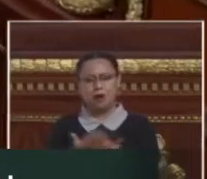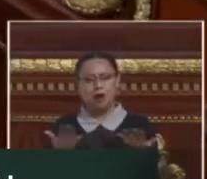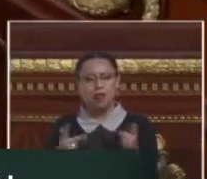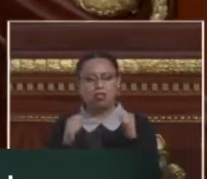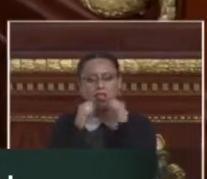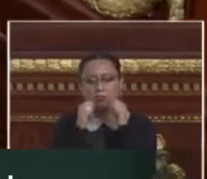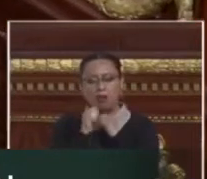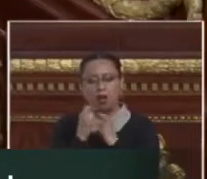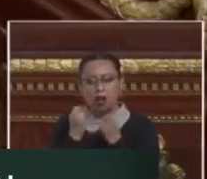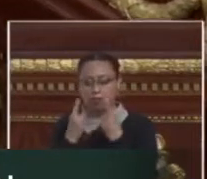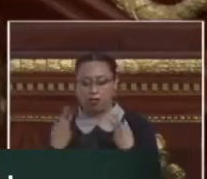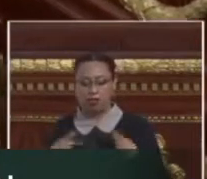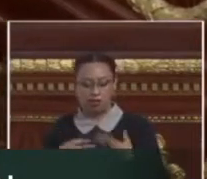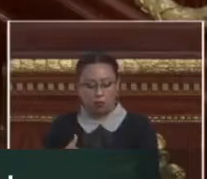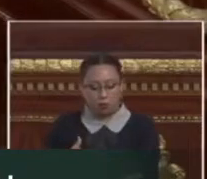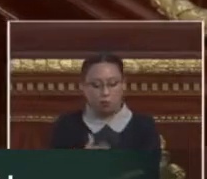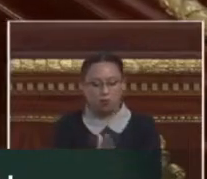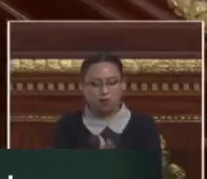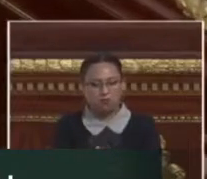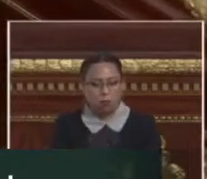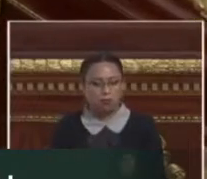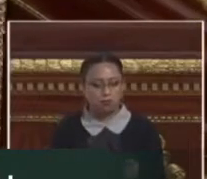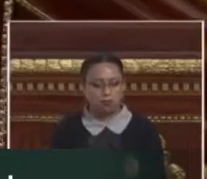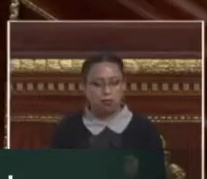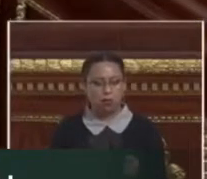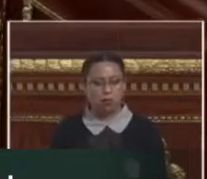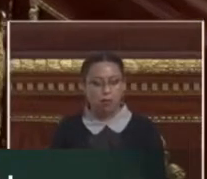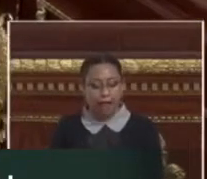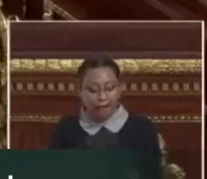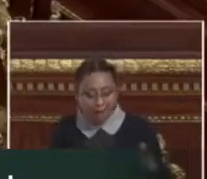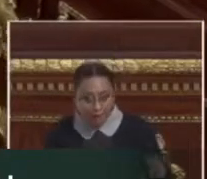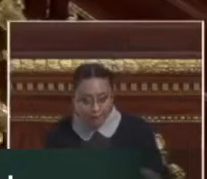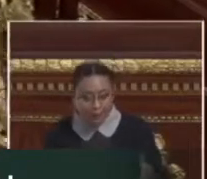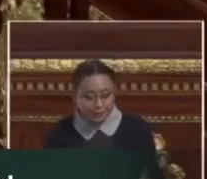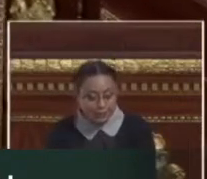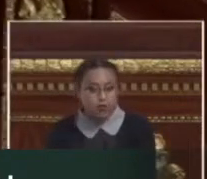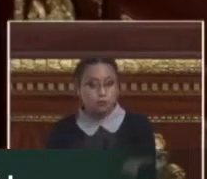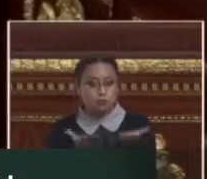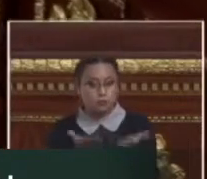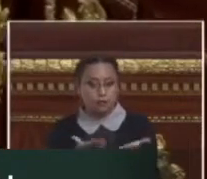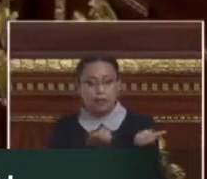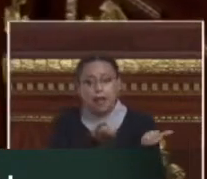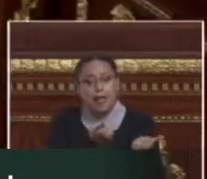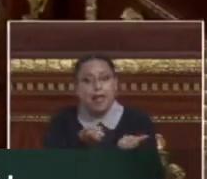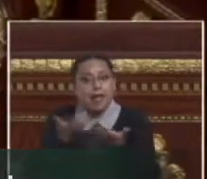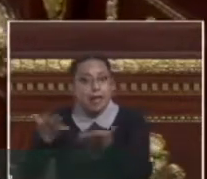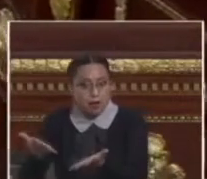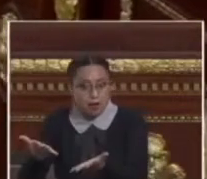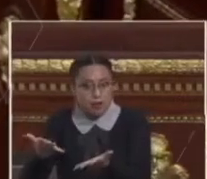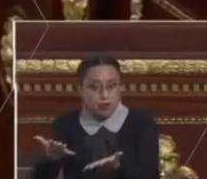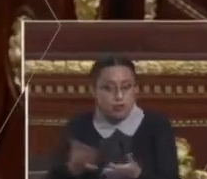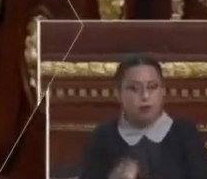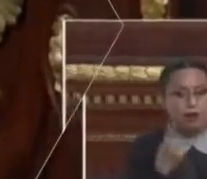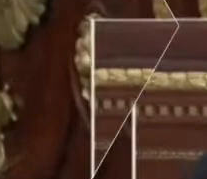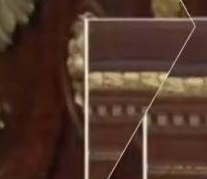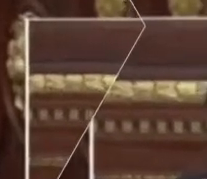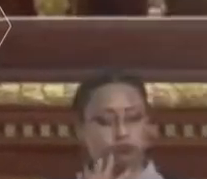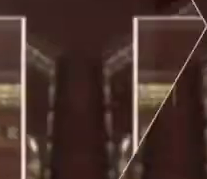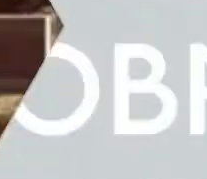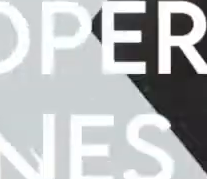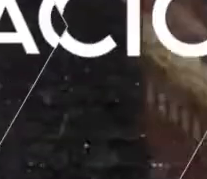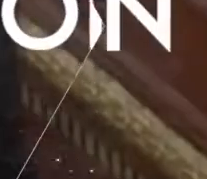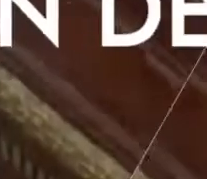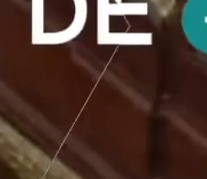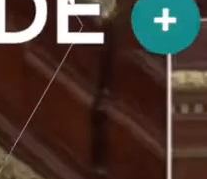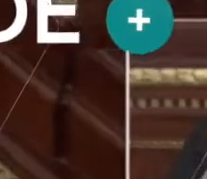brutalidad, necrofilia, comercio, rituales o cualquier otro no señalado en la ley o por resolución judicial.